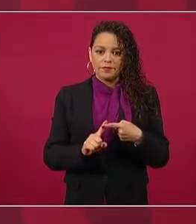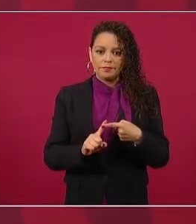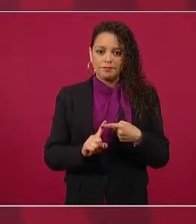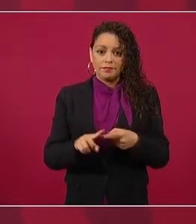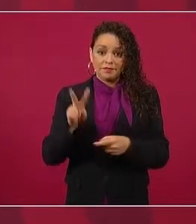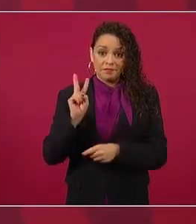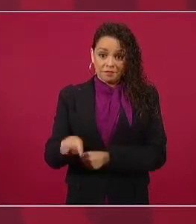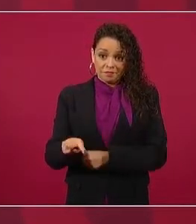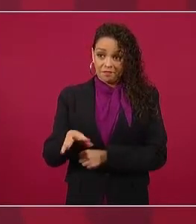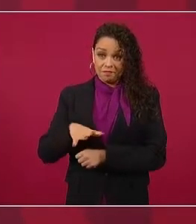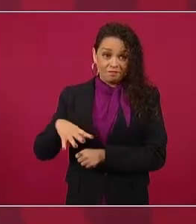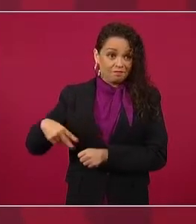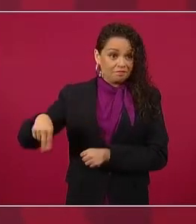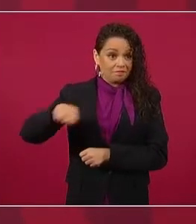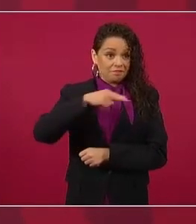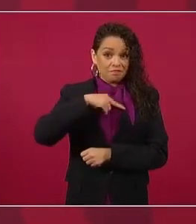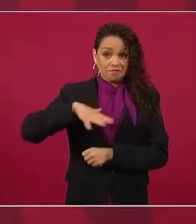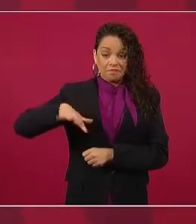libres,